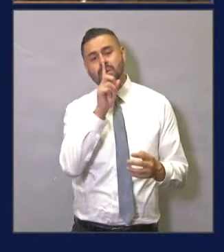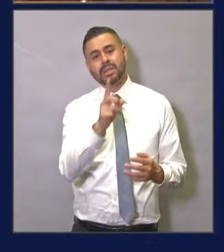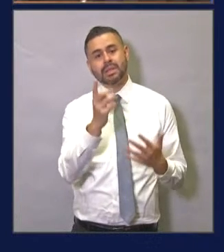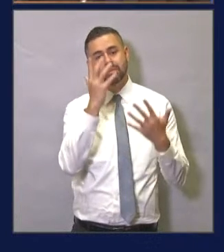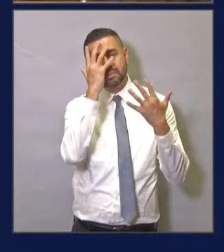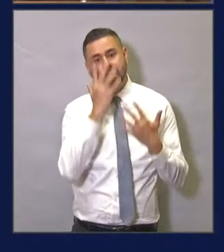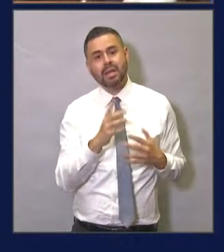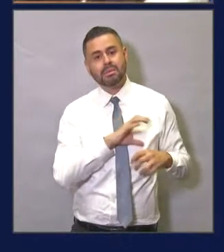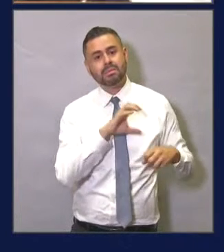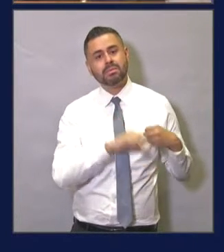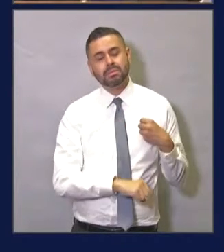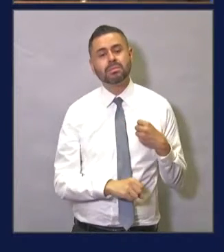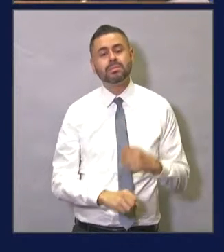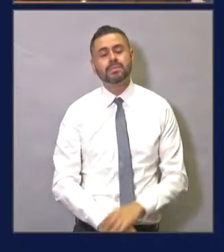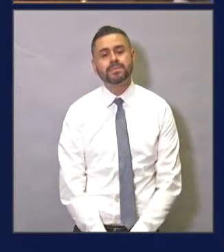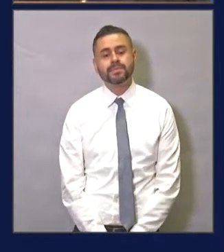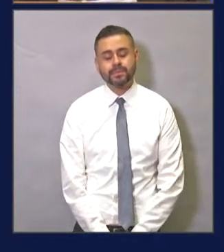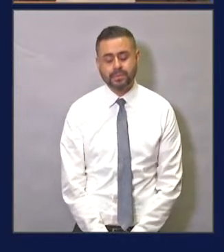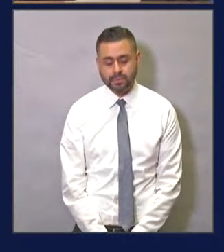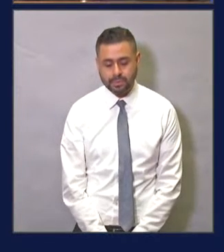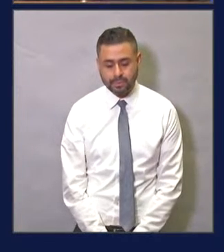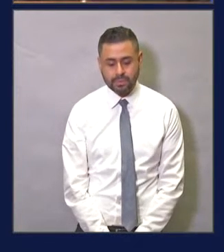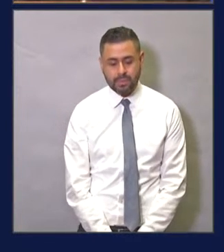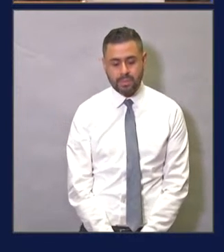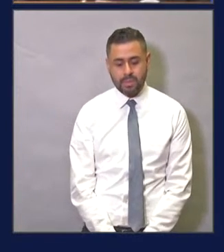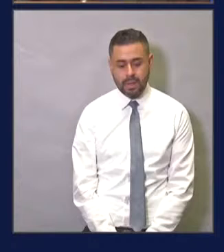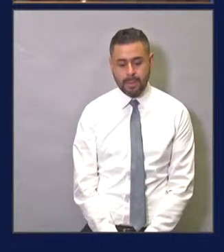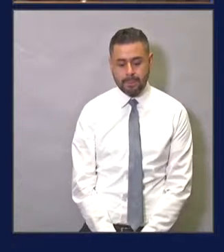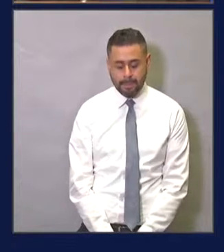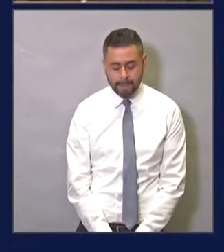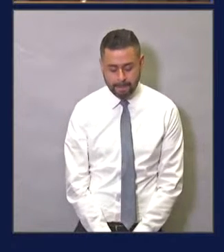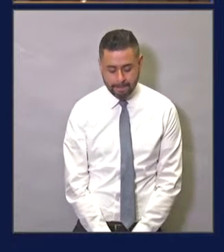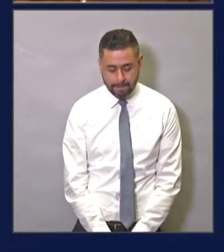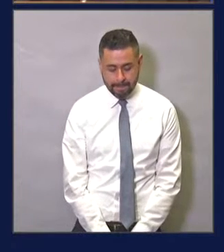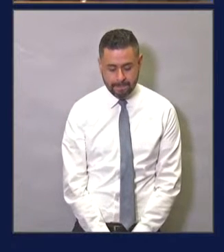nuestras comunidades. Next slide, please.